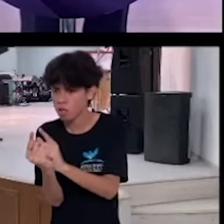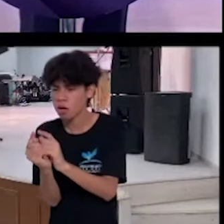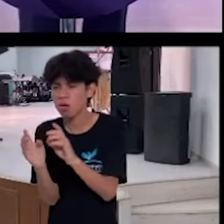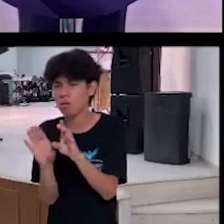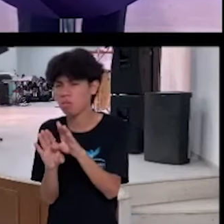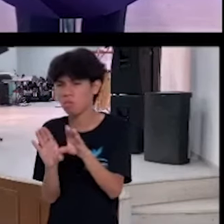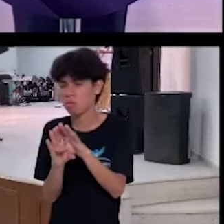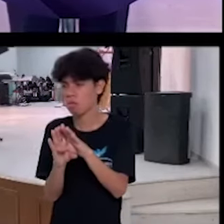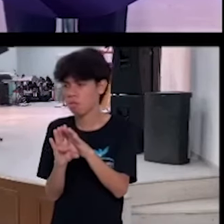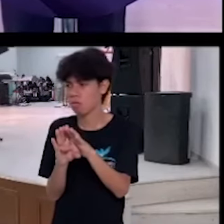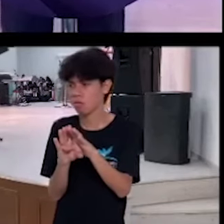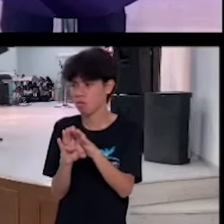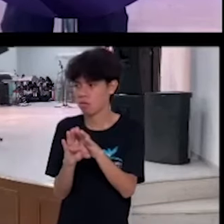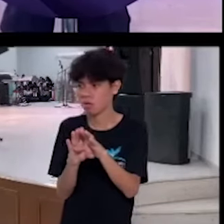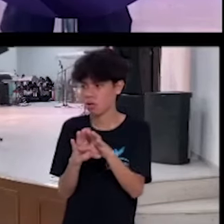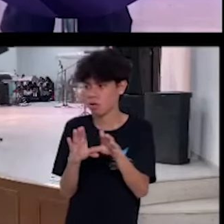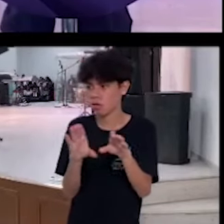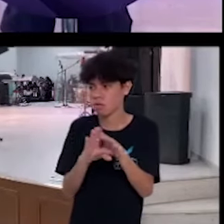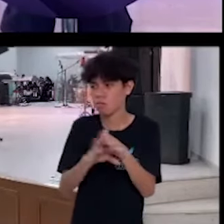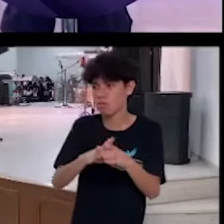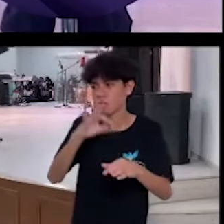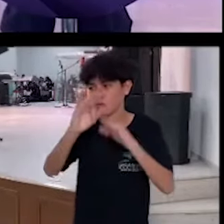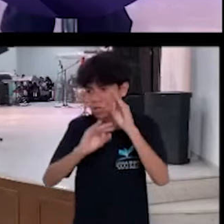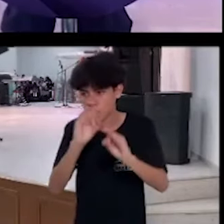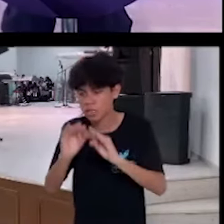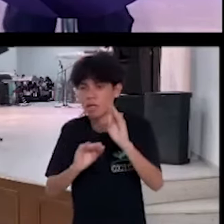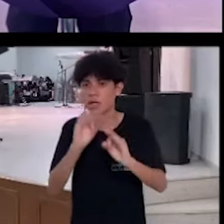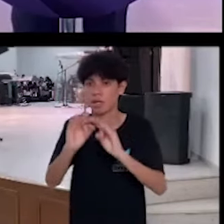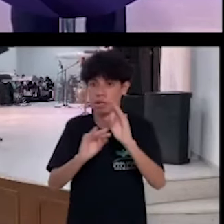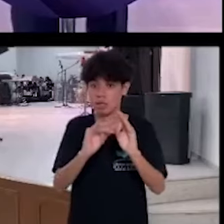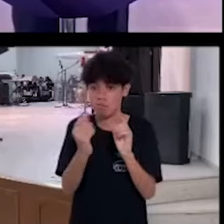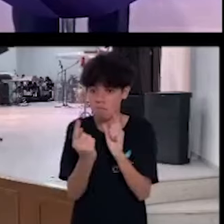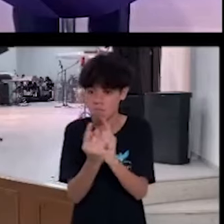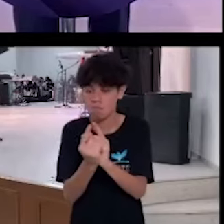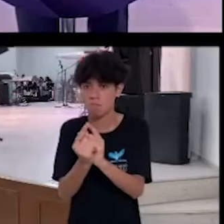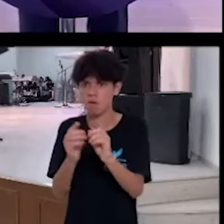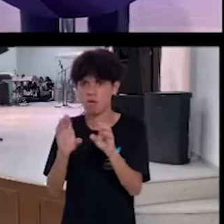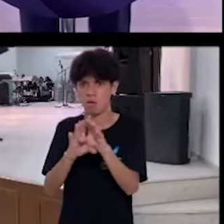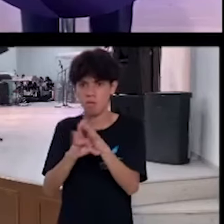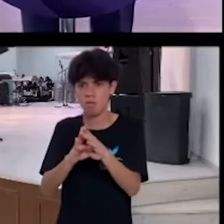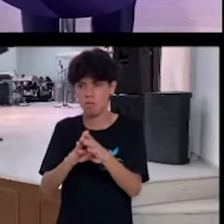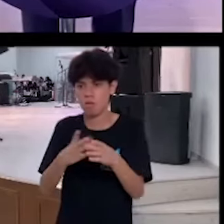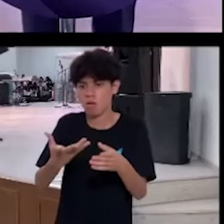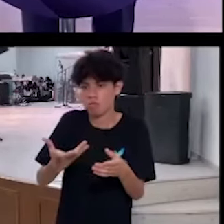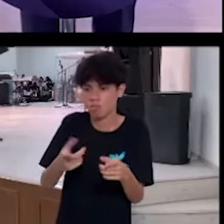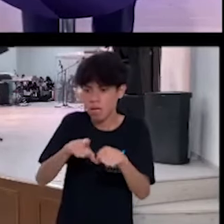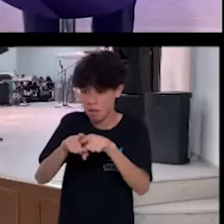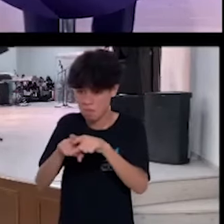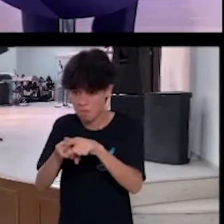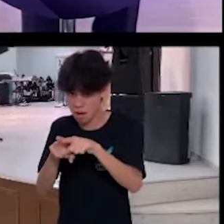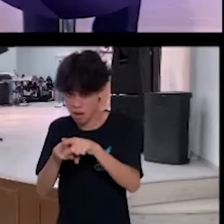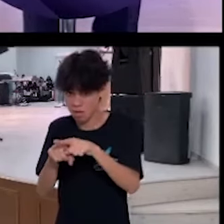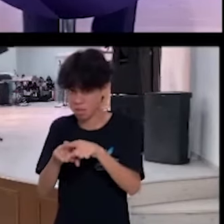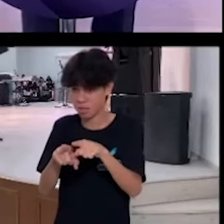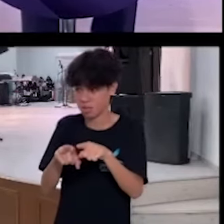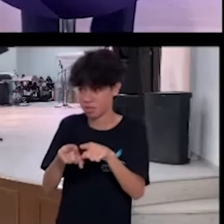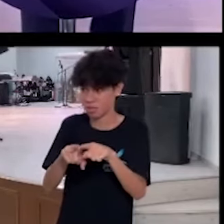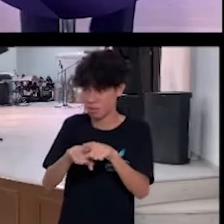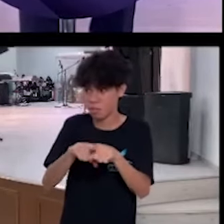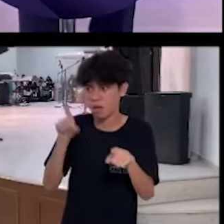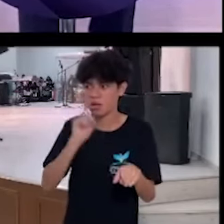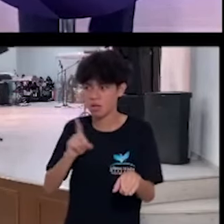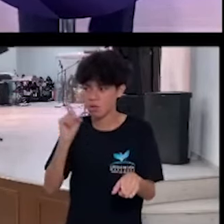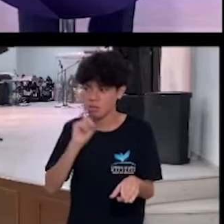madres. Y a las jovencitas, trátalas como a tus hermanas. ¿Cómo, Pablo? No